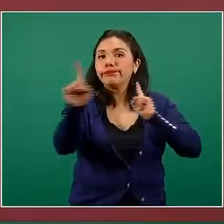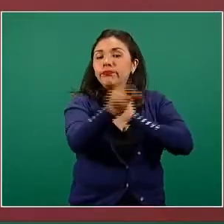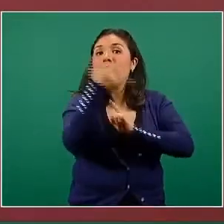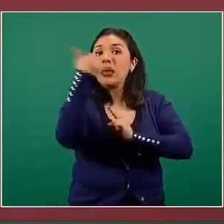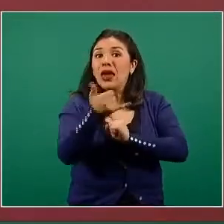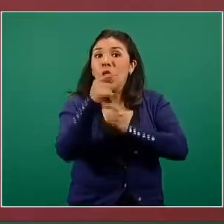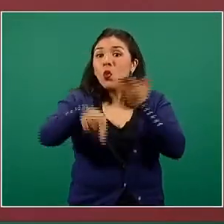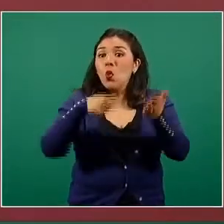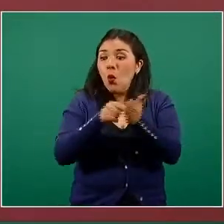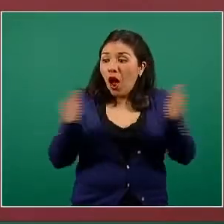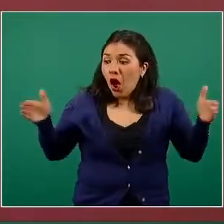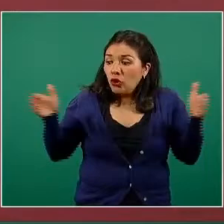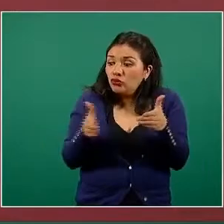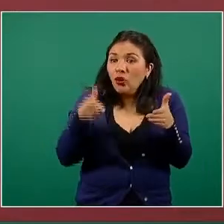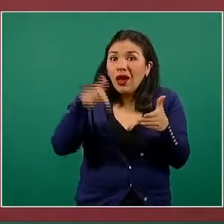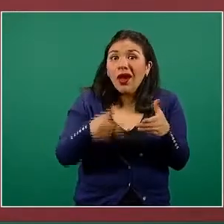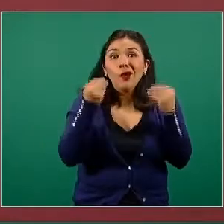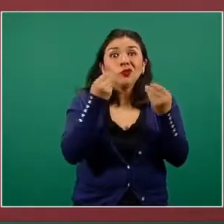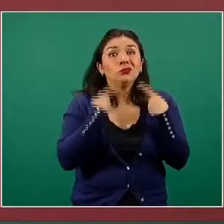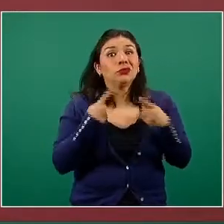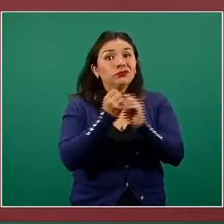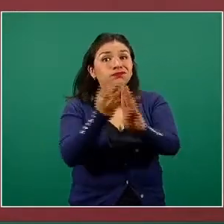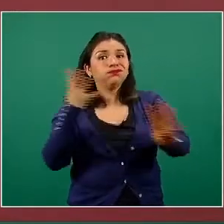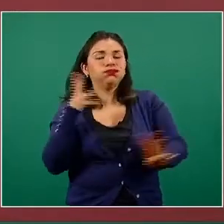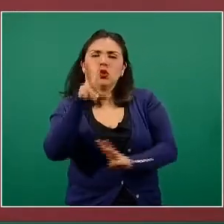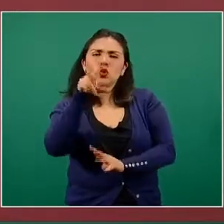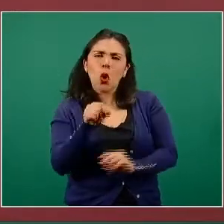en el salón de la sala de espera. La siguiente.